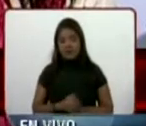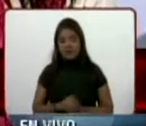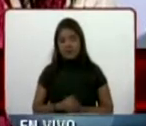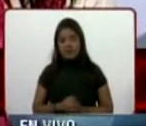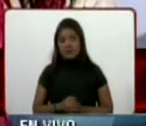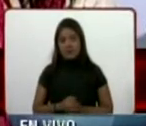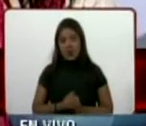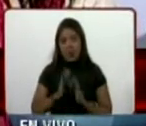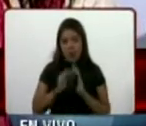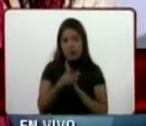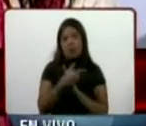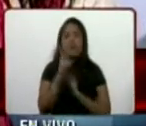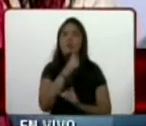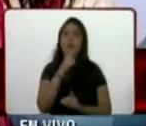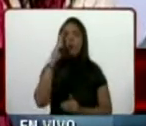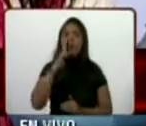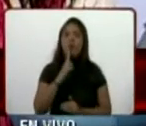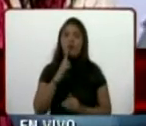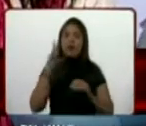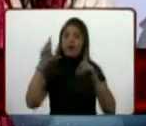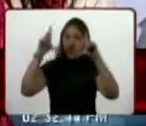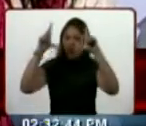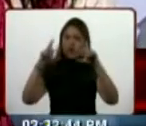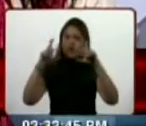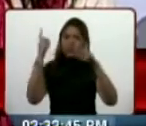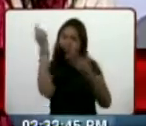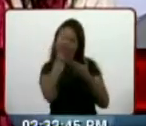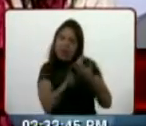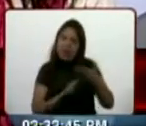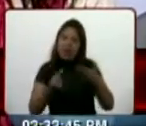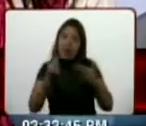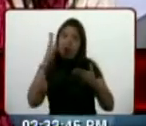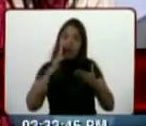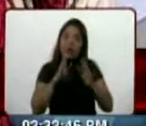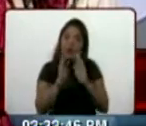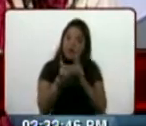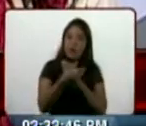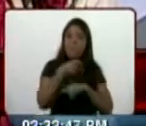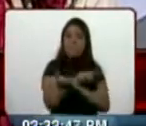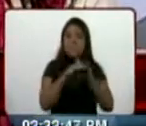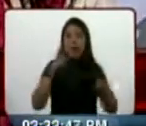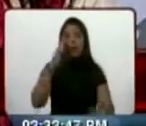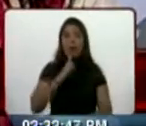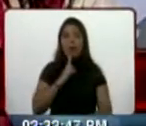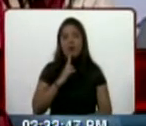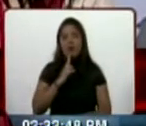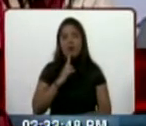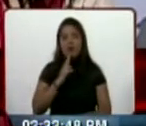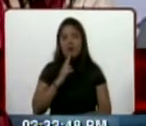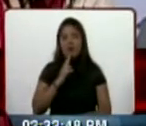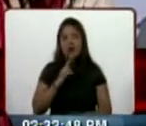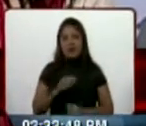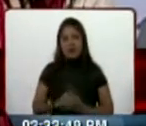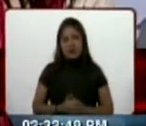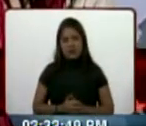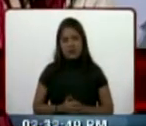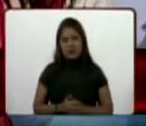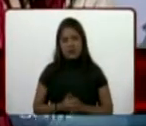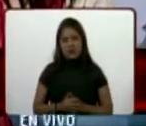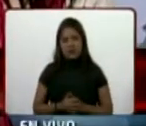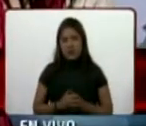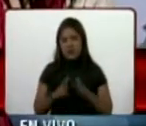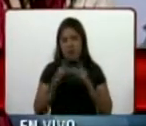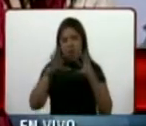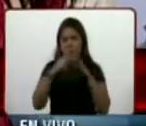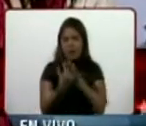Escondieron el nombre de Bolívar y su retrato. Pero Bolívar como que removió con su sable los cimientos de los barrios,